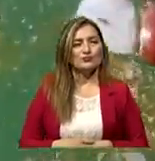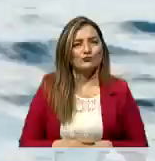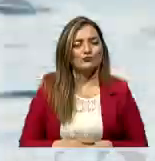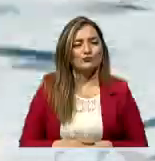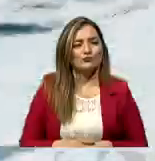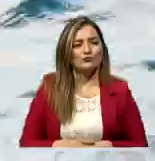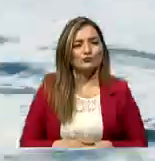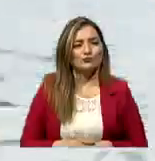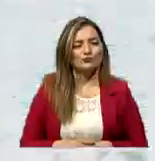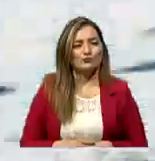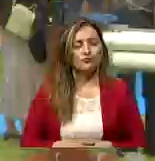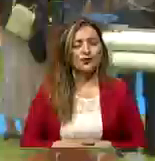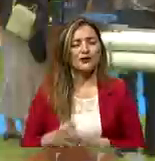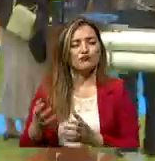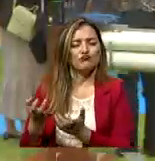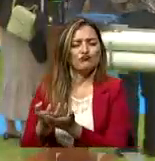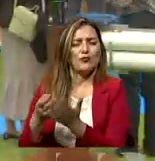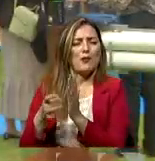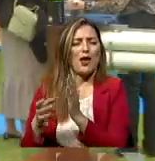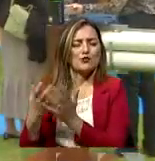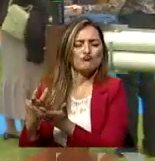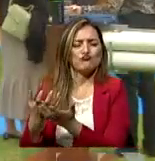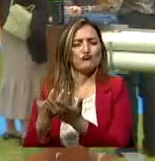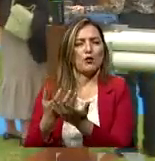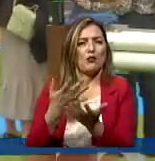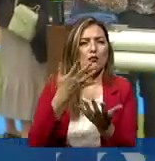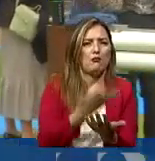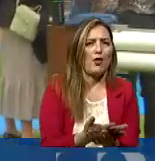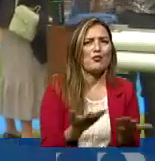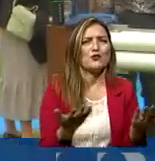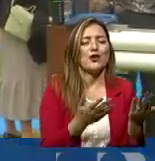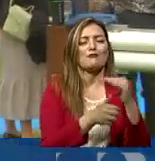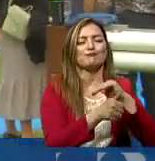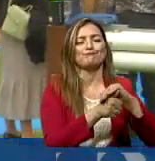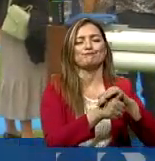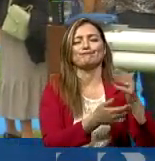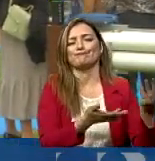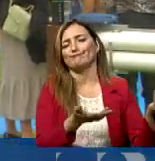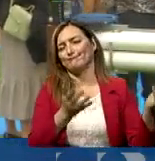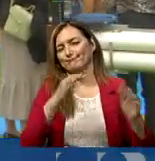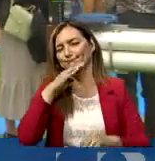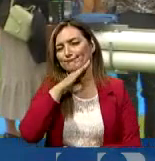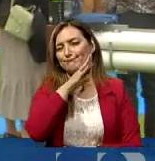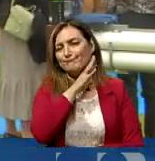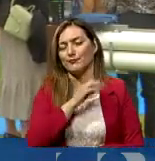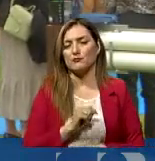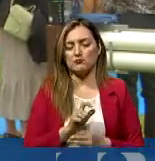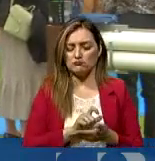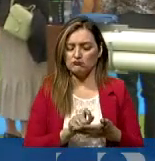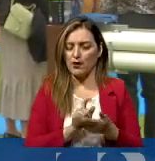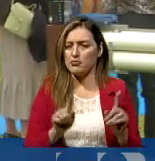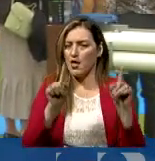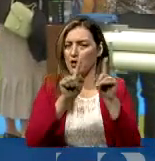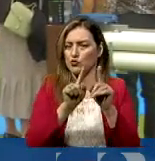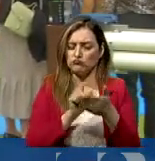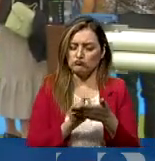que viajan a las Islas Galápagos. Y asimismo generar datos que nos van a poder servir para entender de mejor forma la problemática y también que